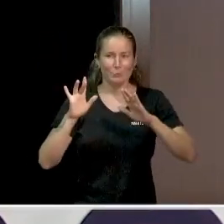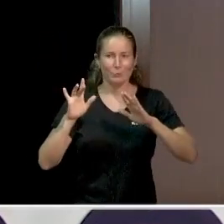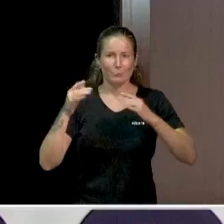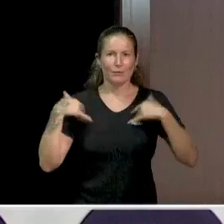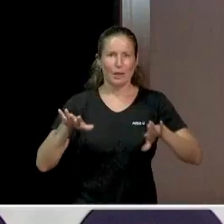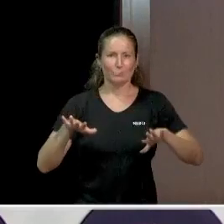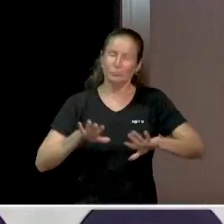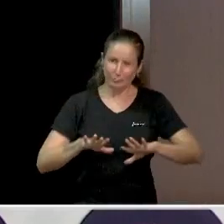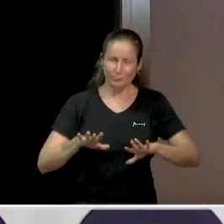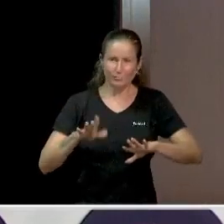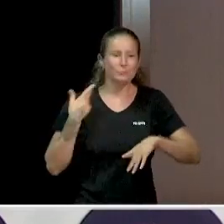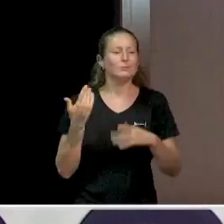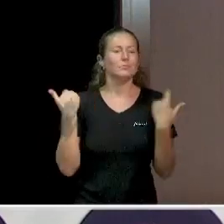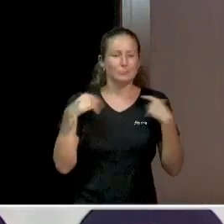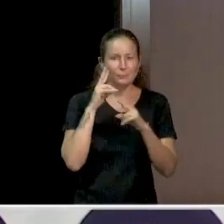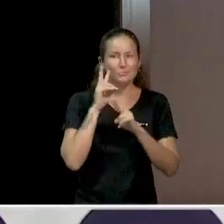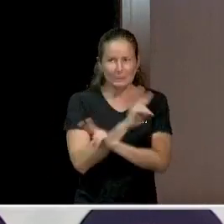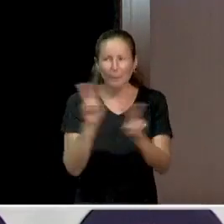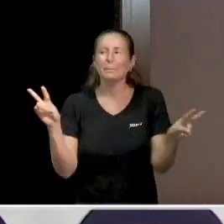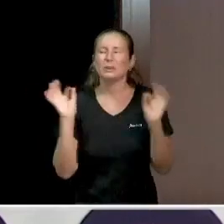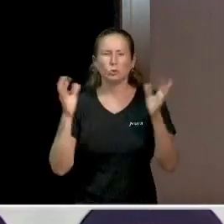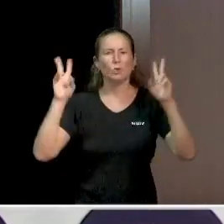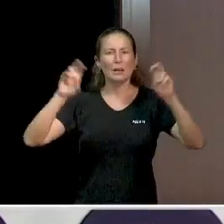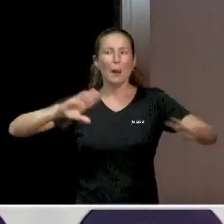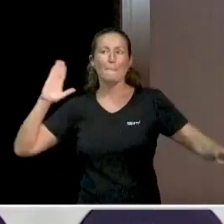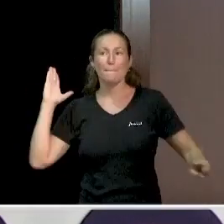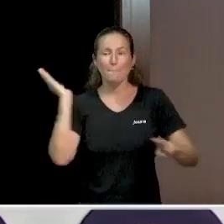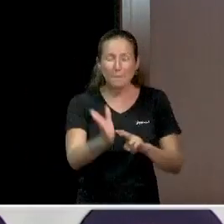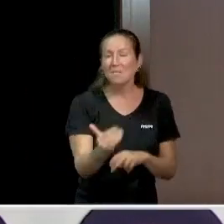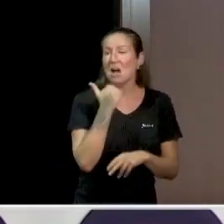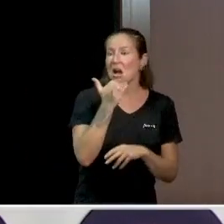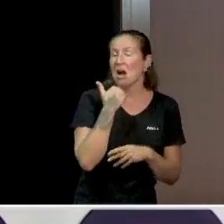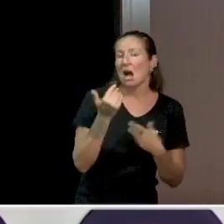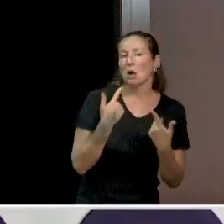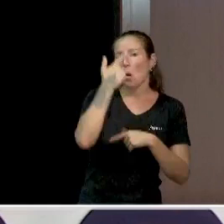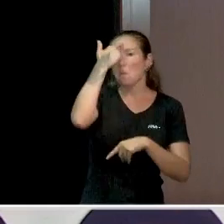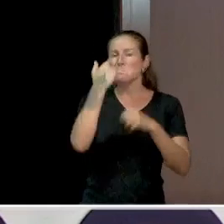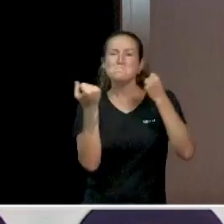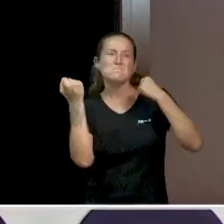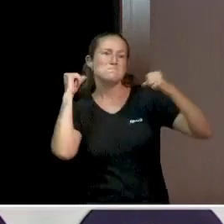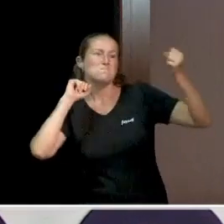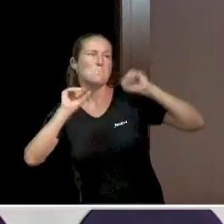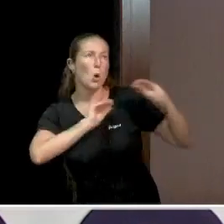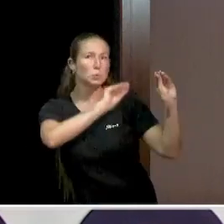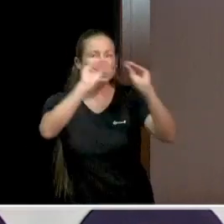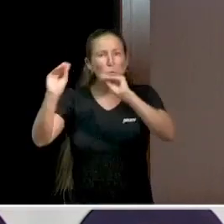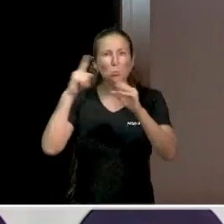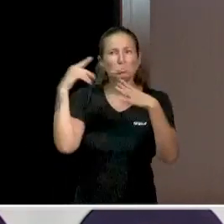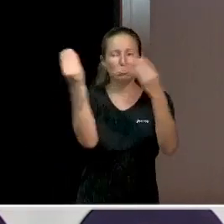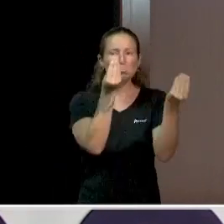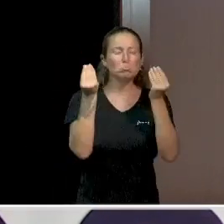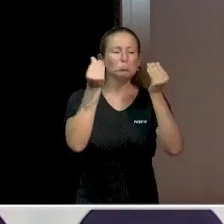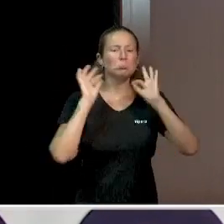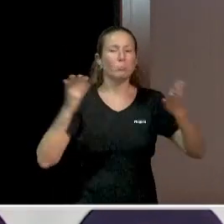que se han visto a la hora de la afectación, no ha habido ningún tipo de conducta prejuiciosa frente a